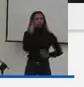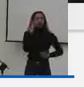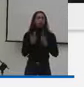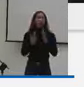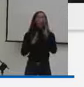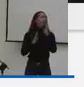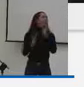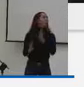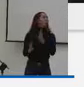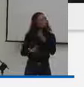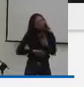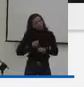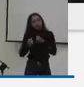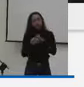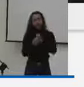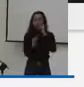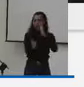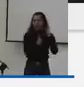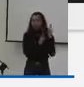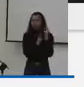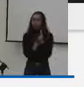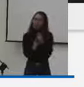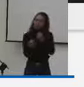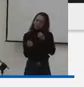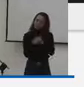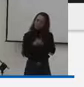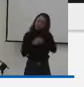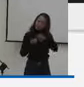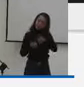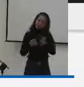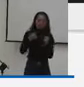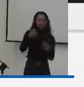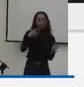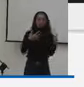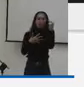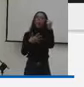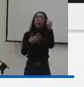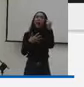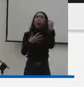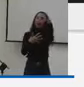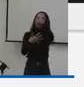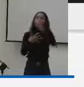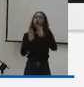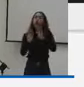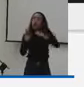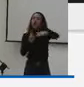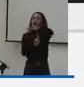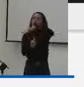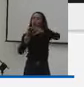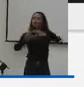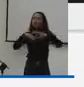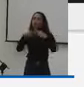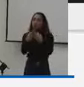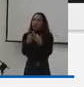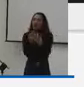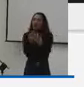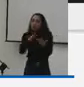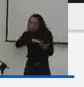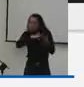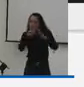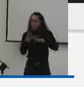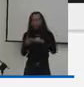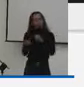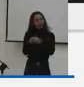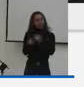parte deportiva pero también en su parte personal familiar y social y constituir esa parte